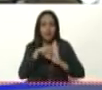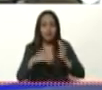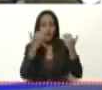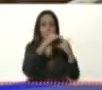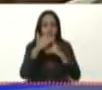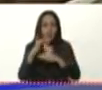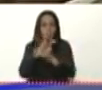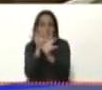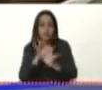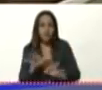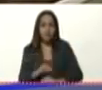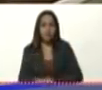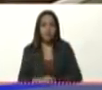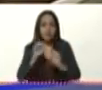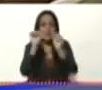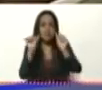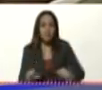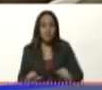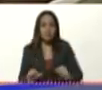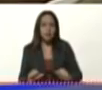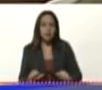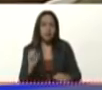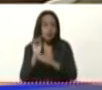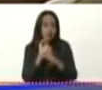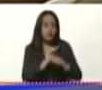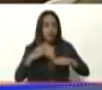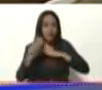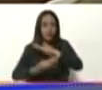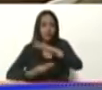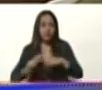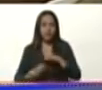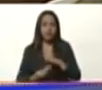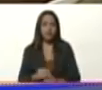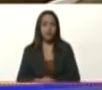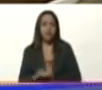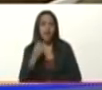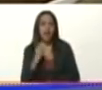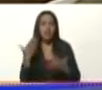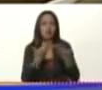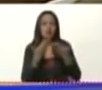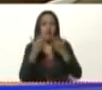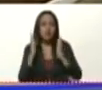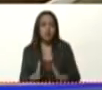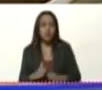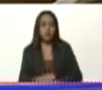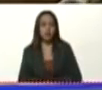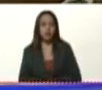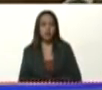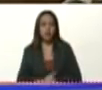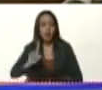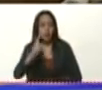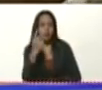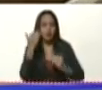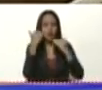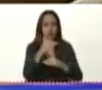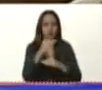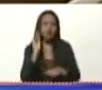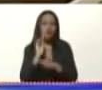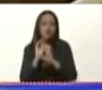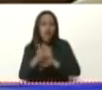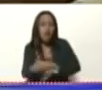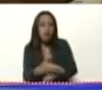fases del sistema de bioseguridad, que hemos estado estudiando las fases, una primera fase de